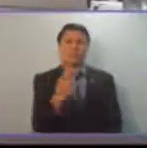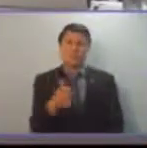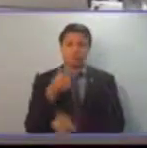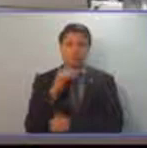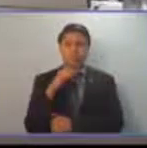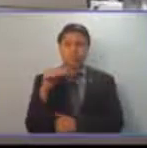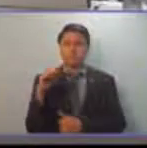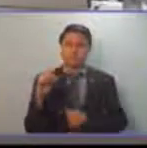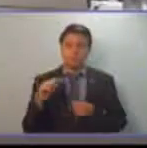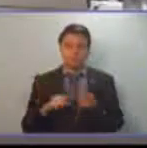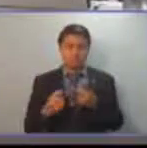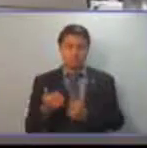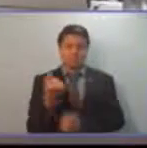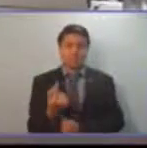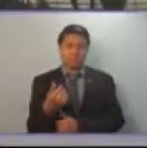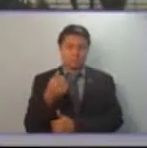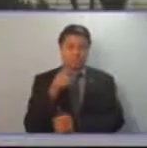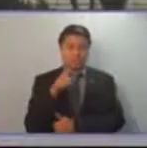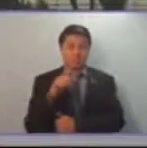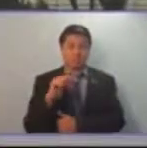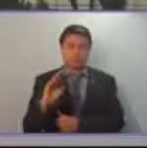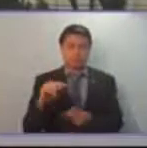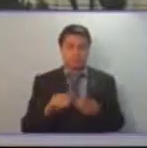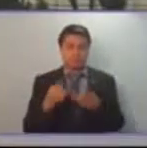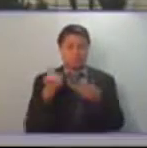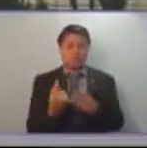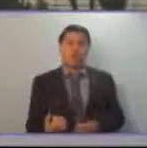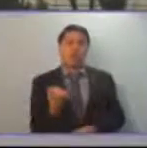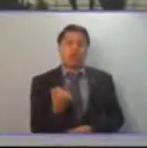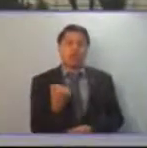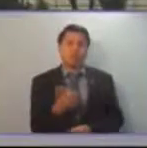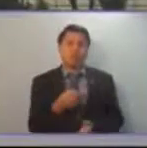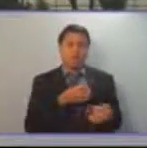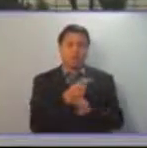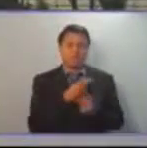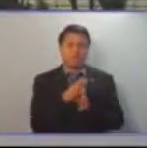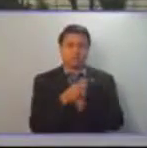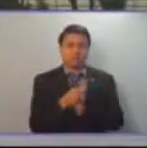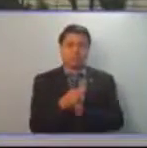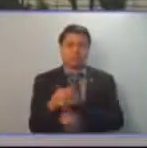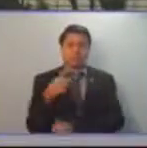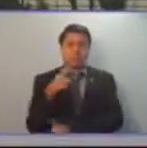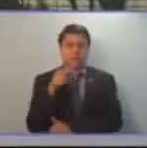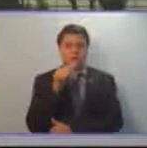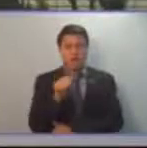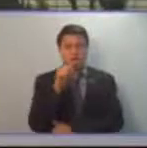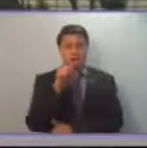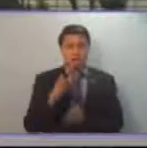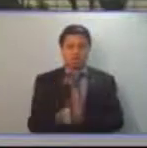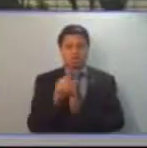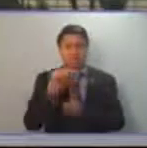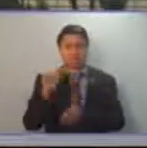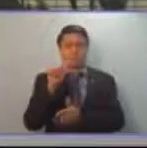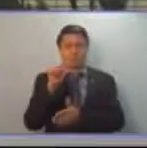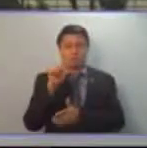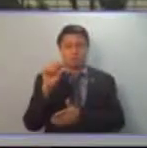PNC, estudiantes de la Academia Nacional de Seguridad Pública o miembros del Ejército que estén